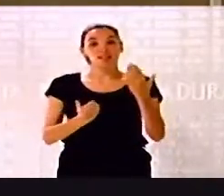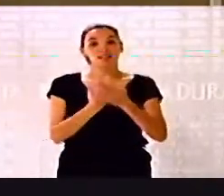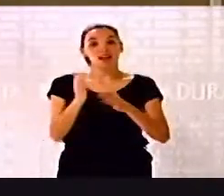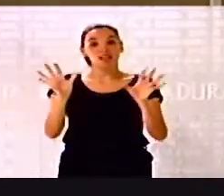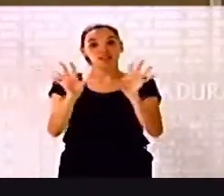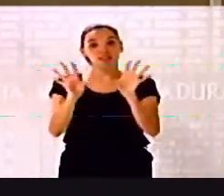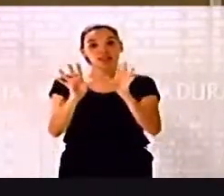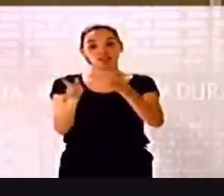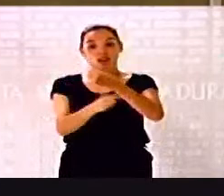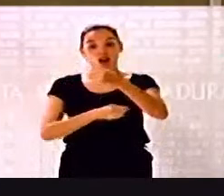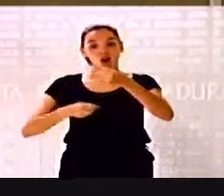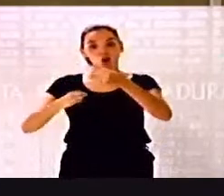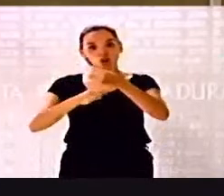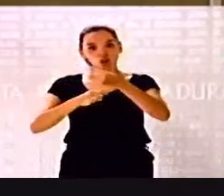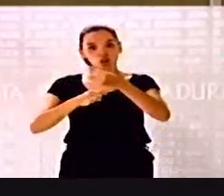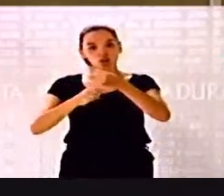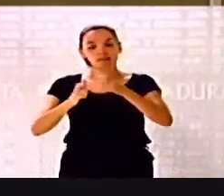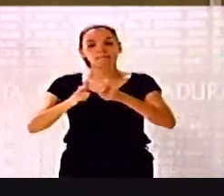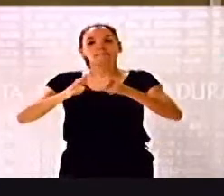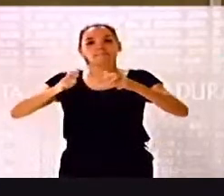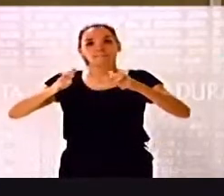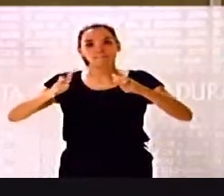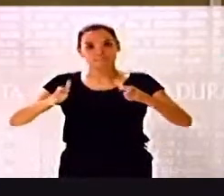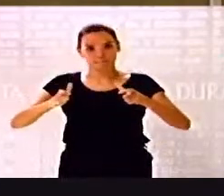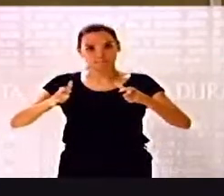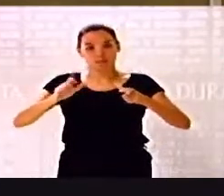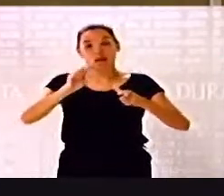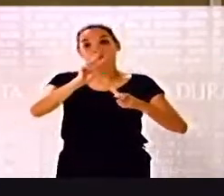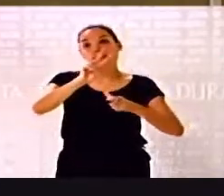del 28, de 28 por cada 100.000.